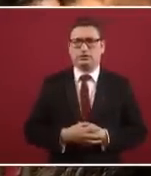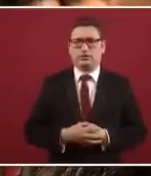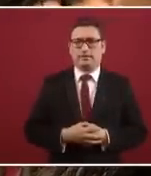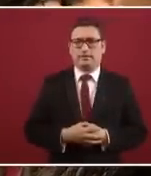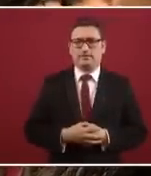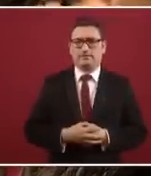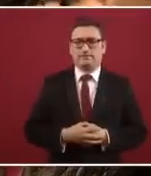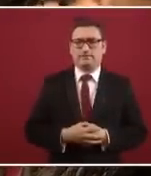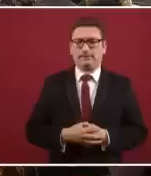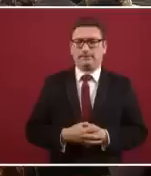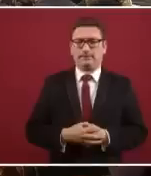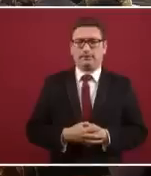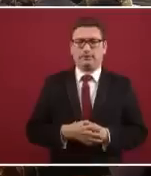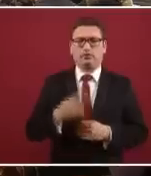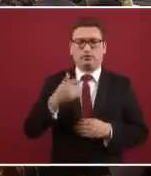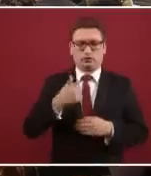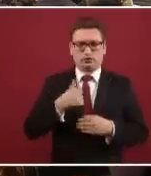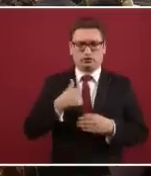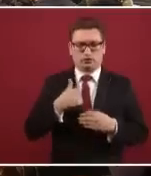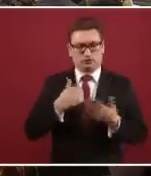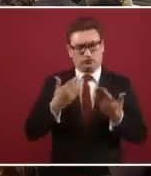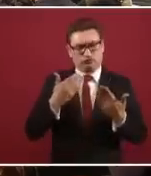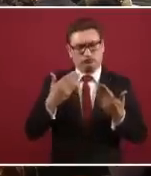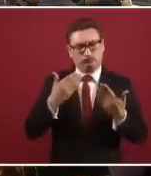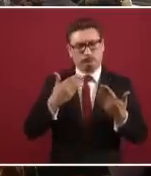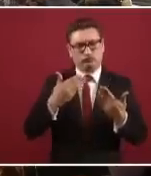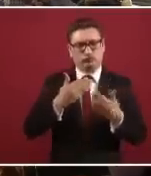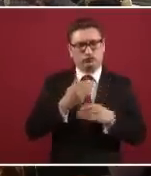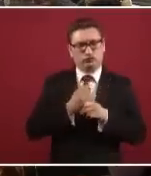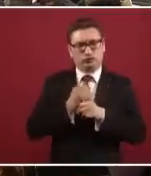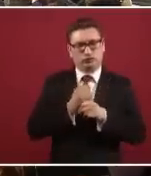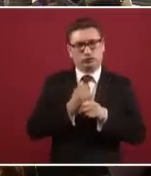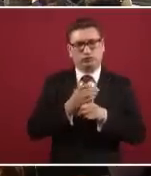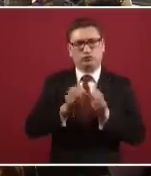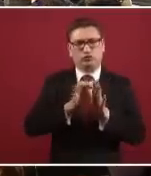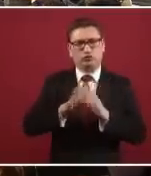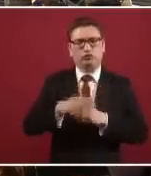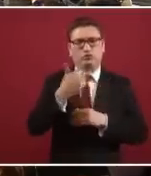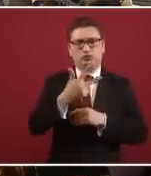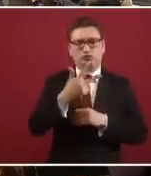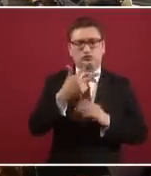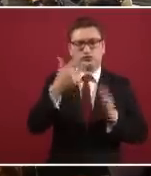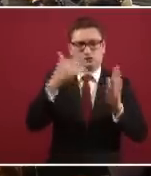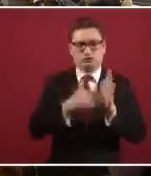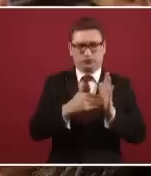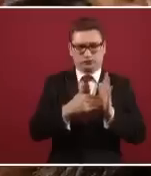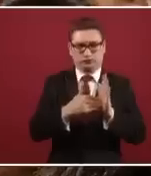Yo hice una pequeña fórmula. Si de estos 8,000,